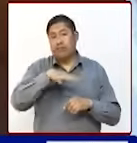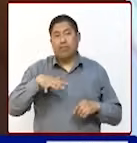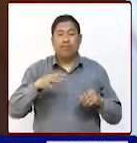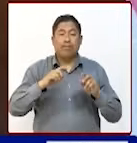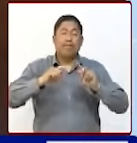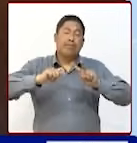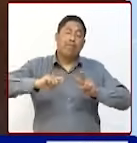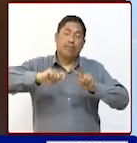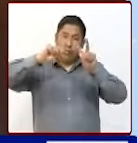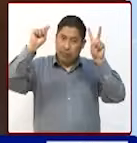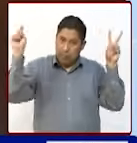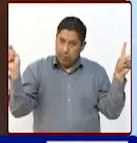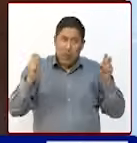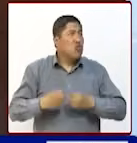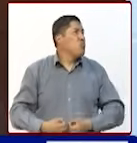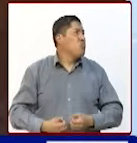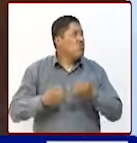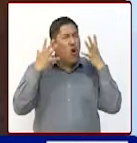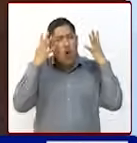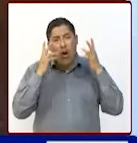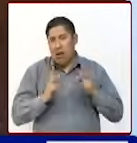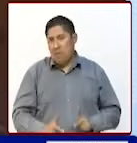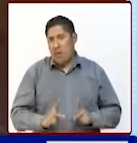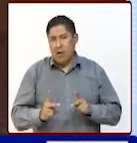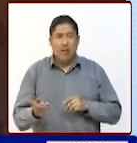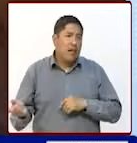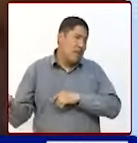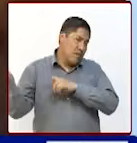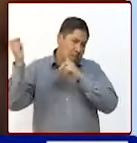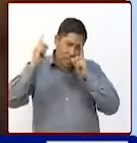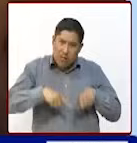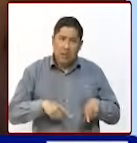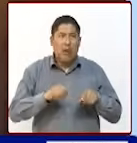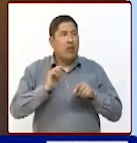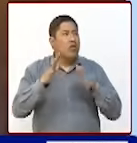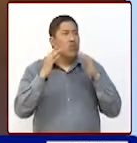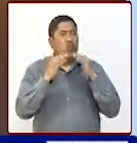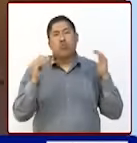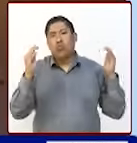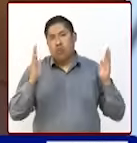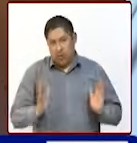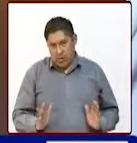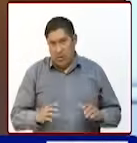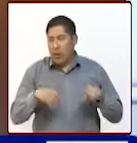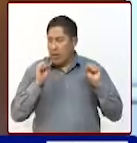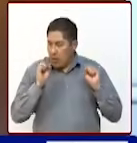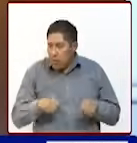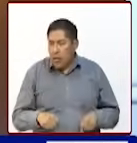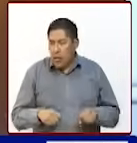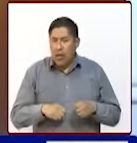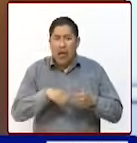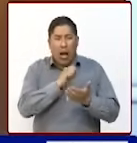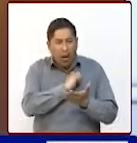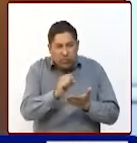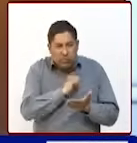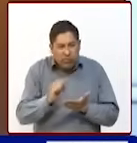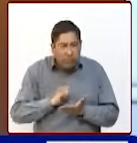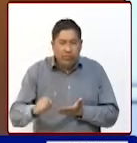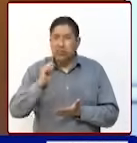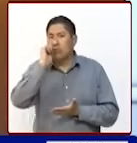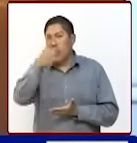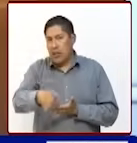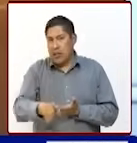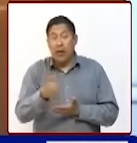Villa Tunari. Mucha gente que está retornando a sus ciudades de origen, a sus casas, para poder ser censadas el día de